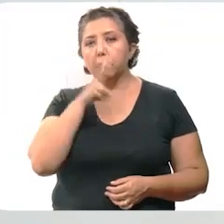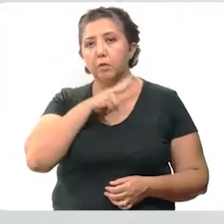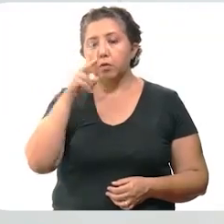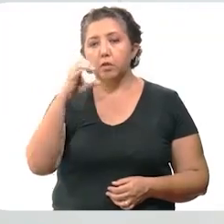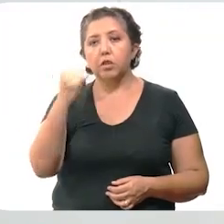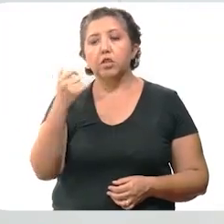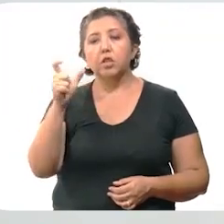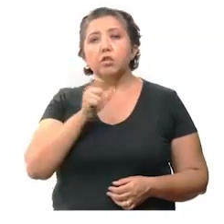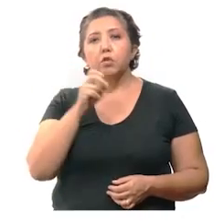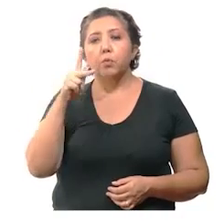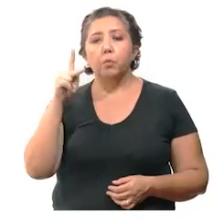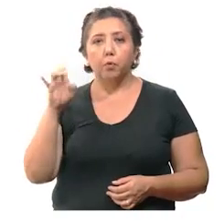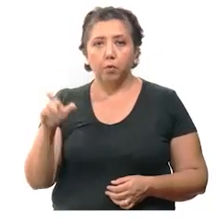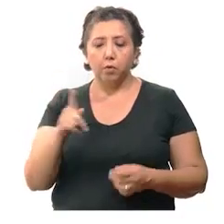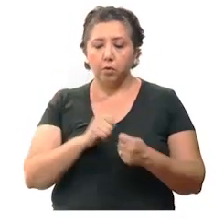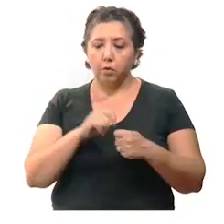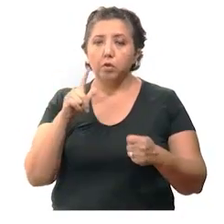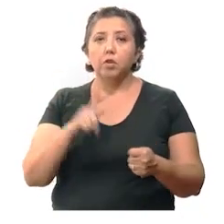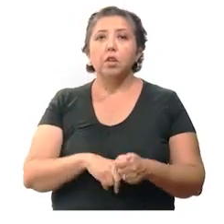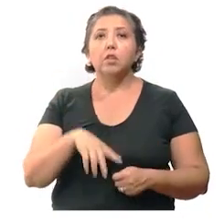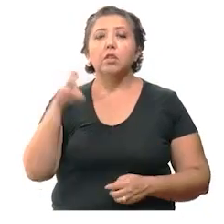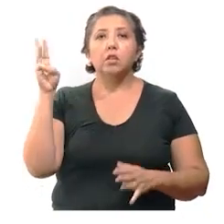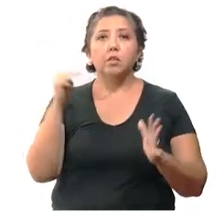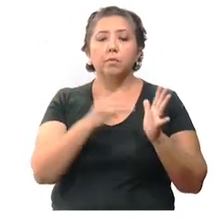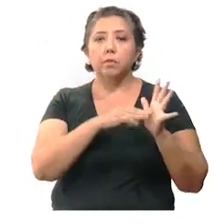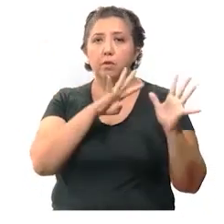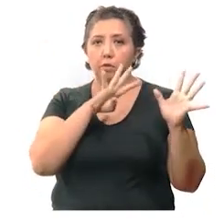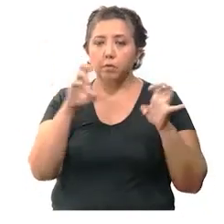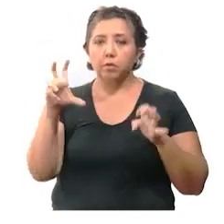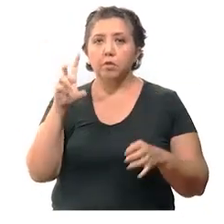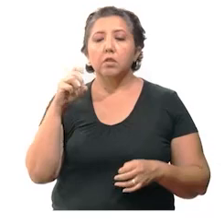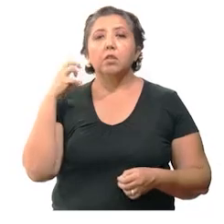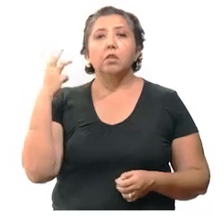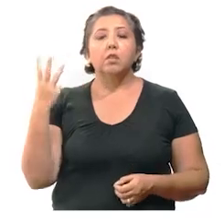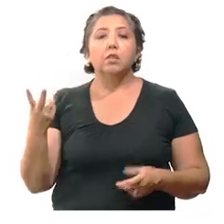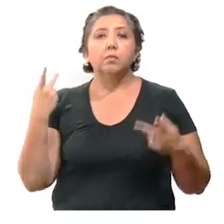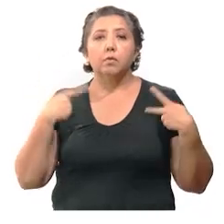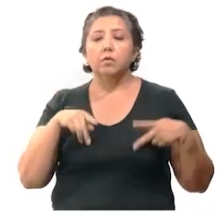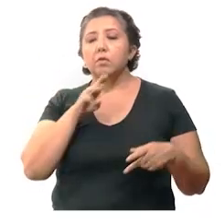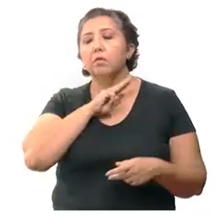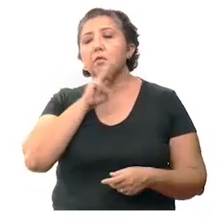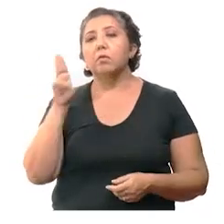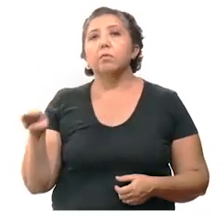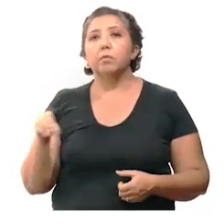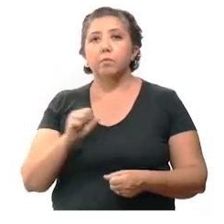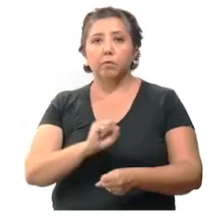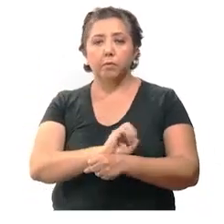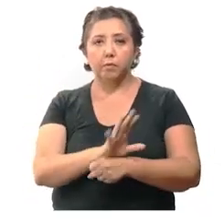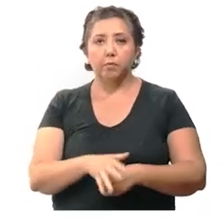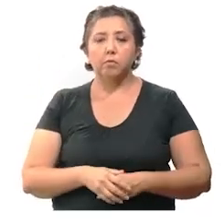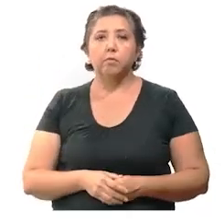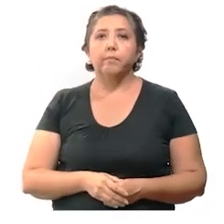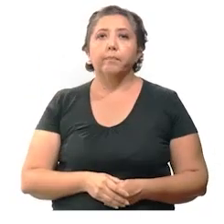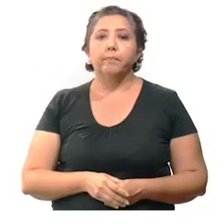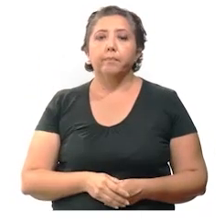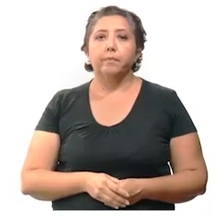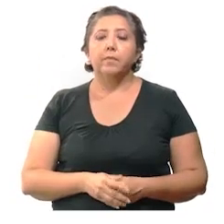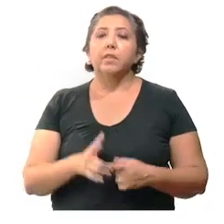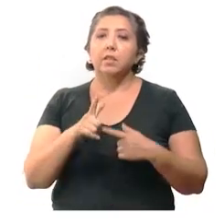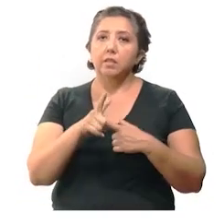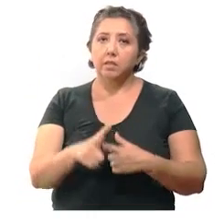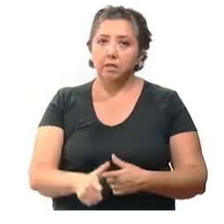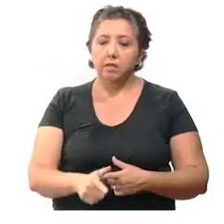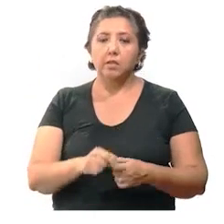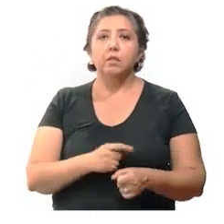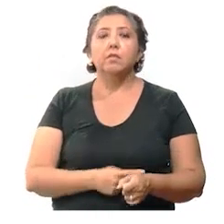1 en Yaxcucul. En total, son 3.933 las personas fallecidas a causa del coronavirus. De los